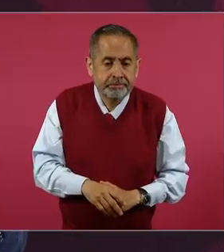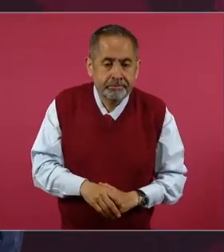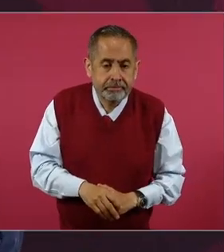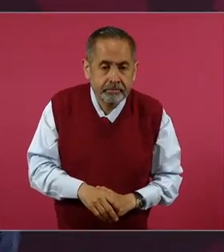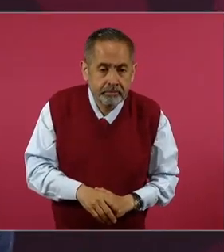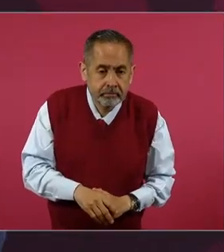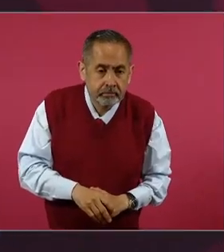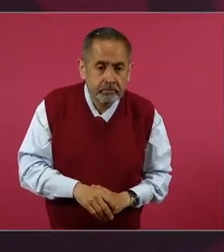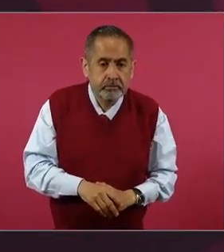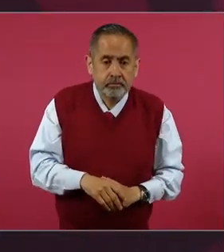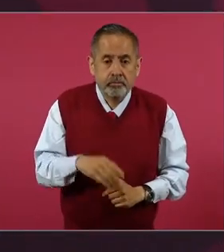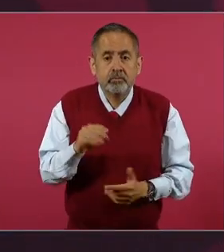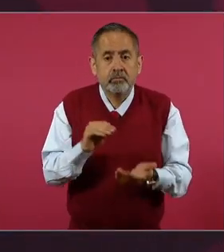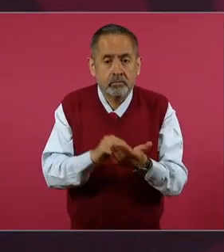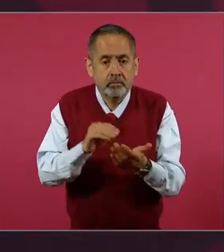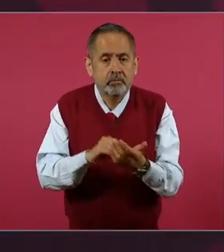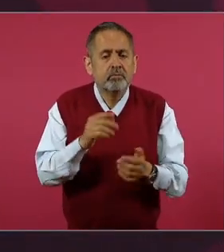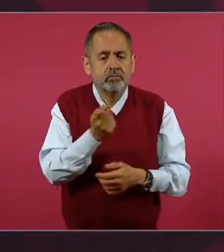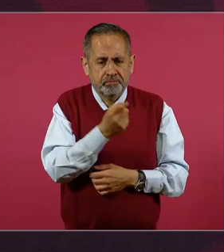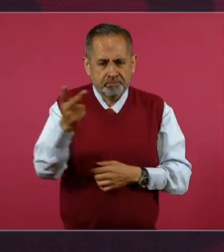que ha crecido mucho